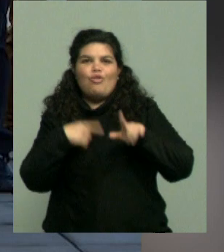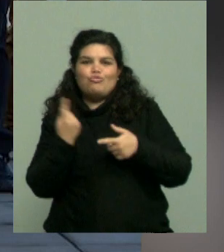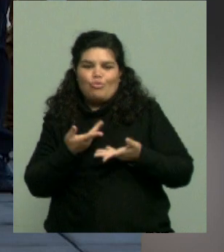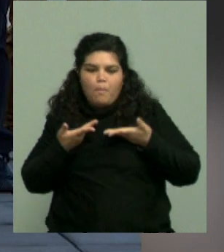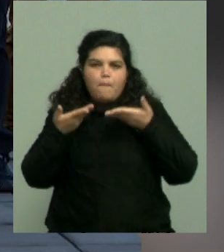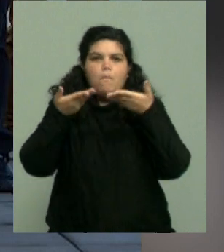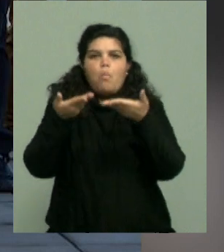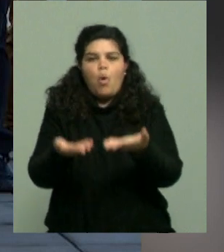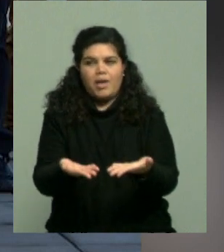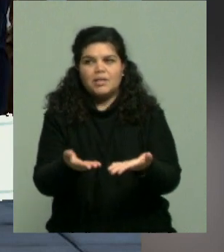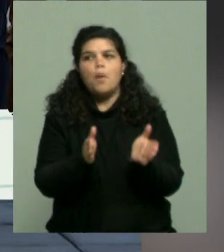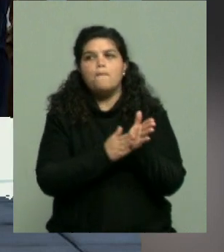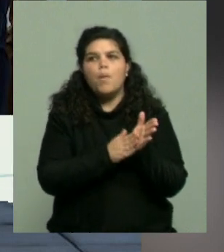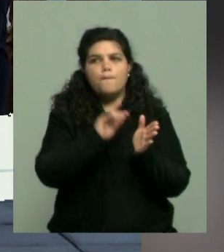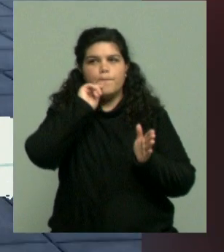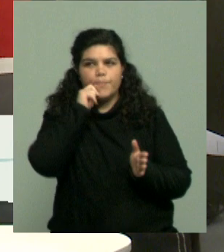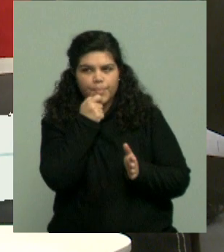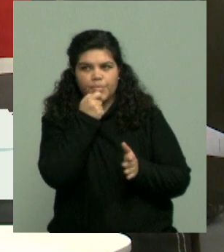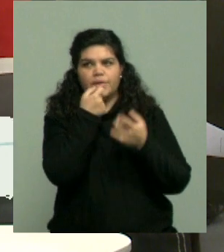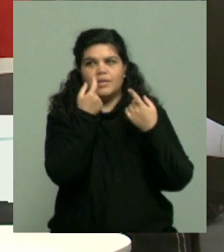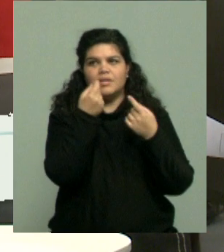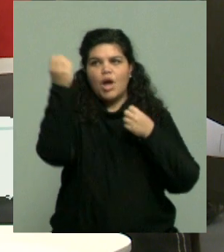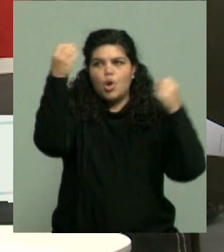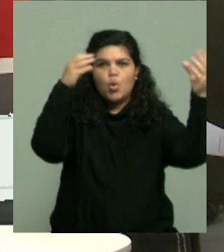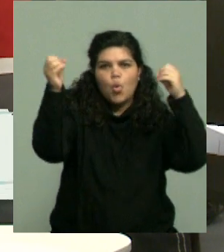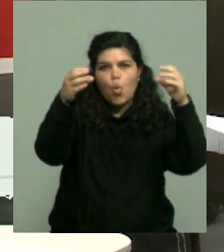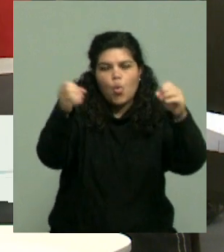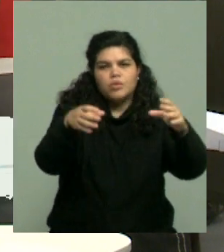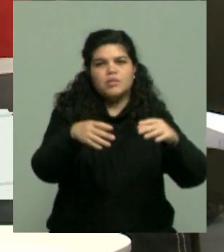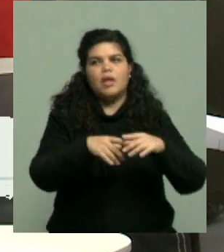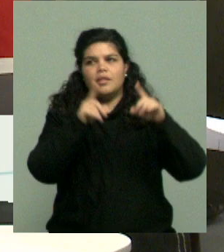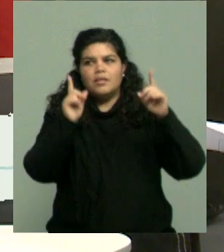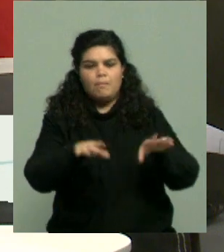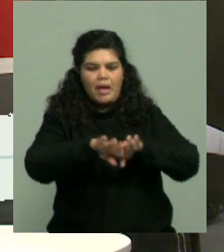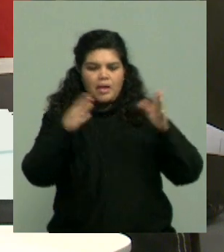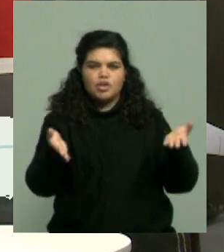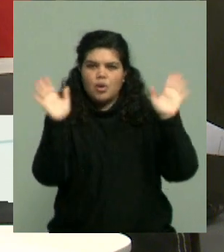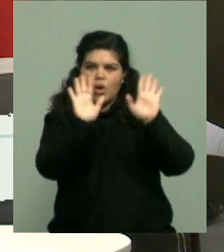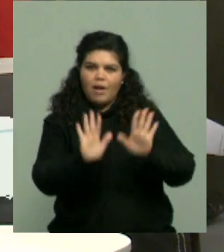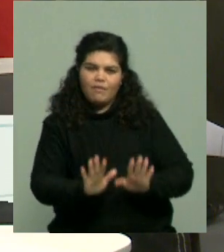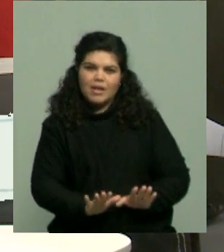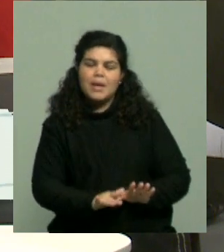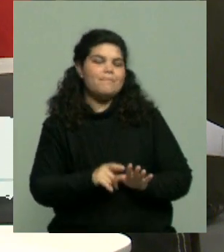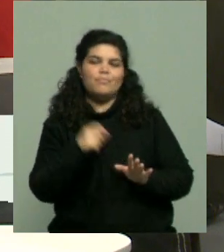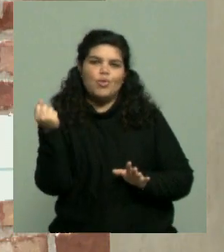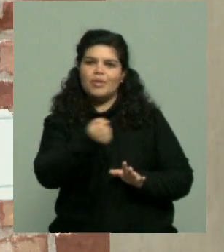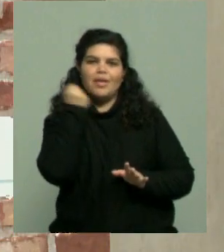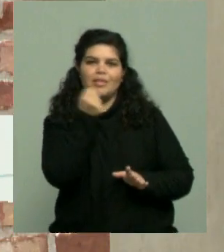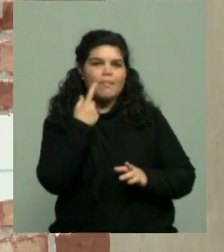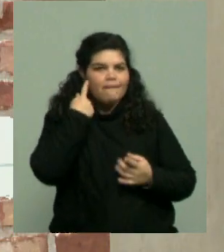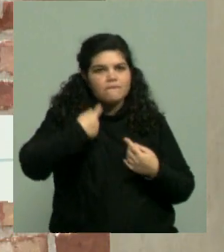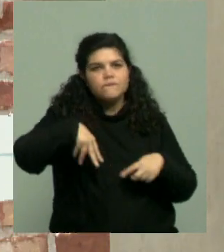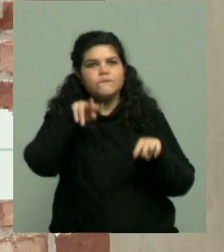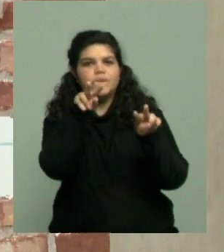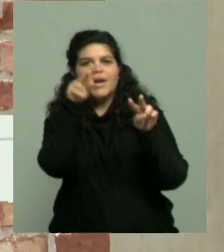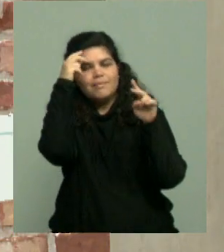ser una propuesta linda, con luces, toda una puesta en escena y un hilo conductor para volar. Bueno, ya saben,